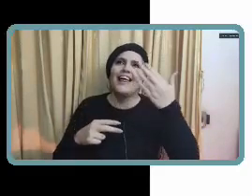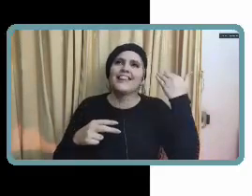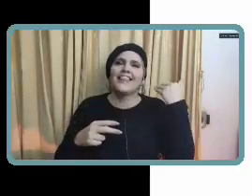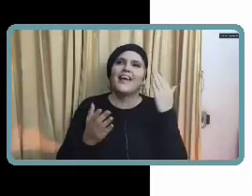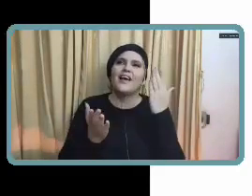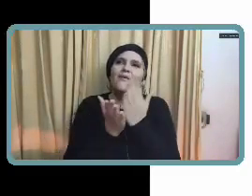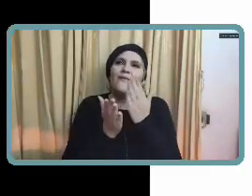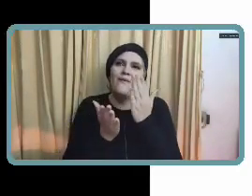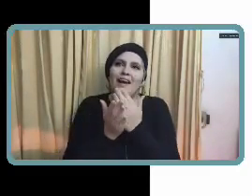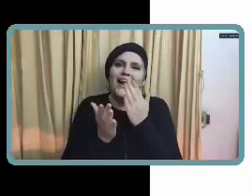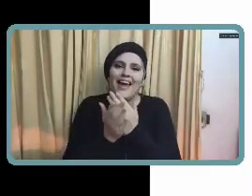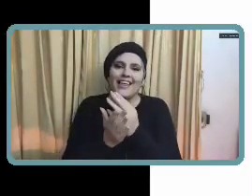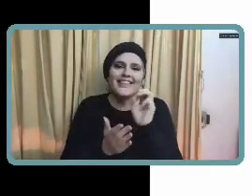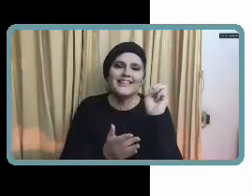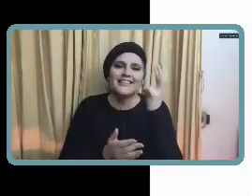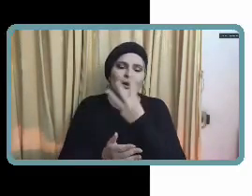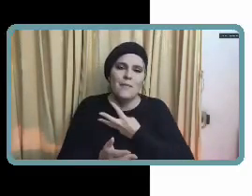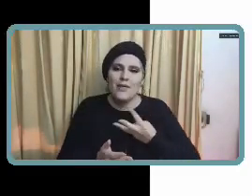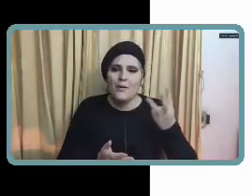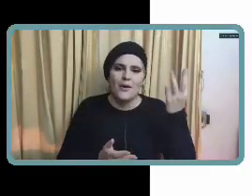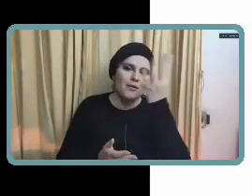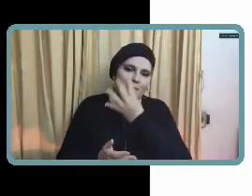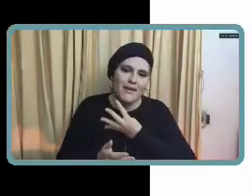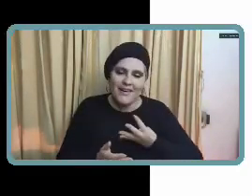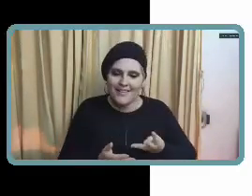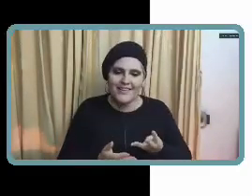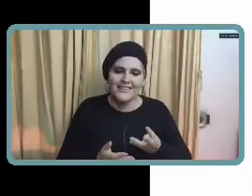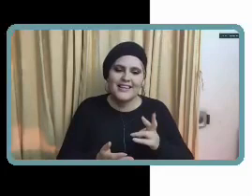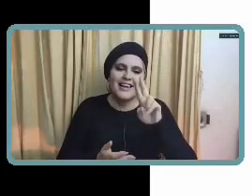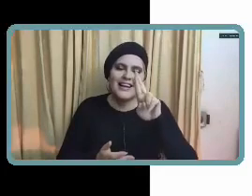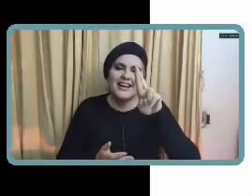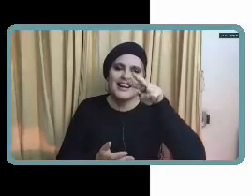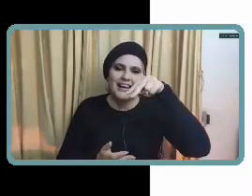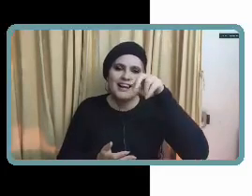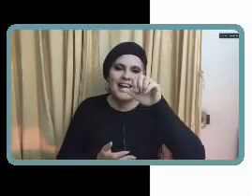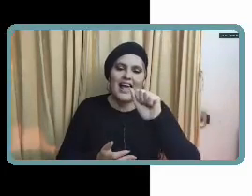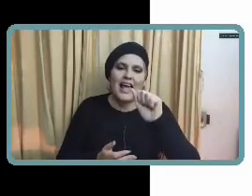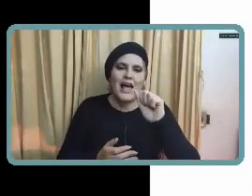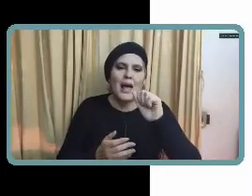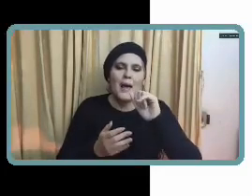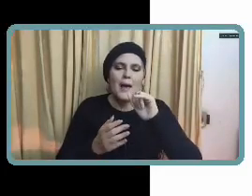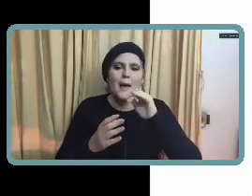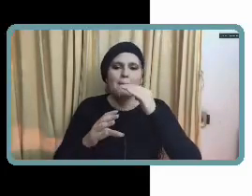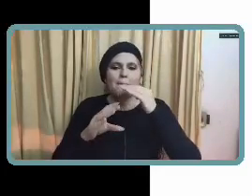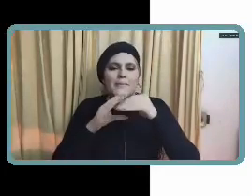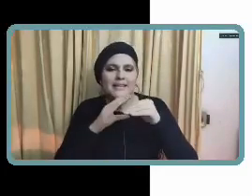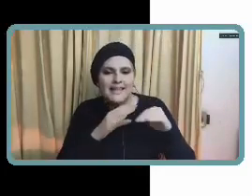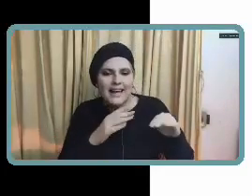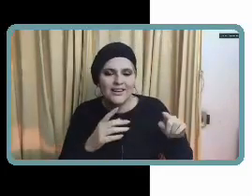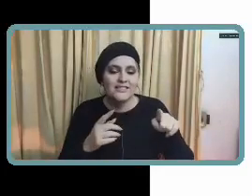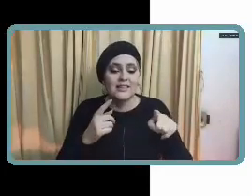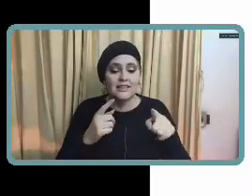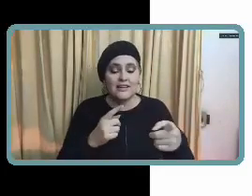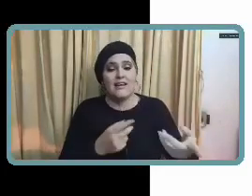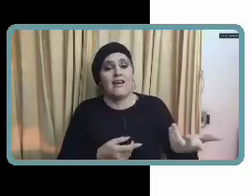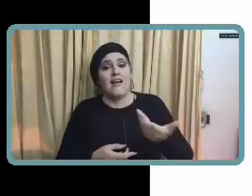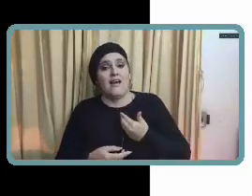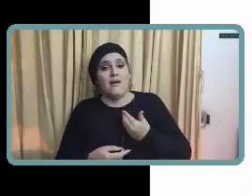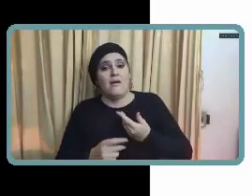¿ya? Pero que la gracia es que además esos cambios son heredables en las siguientes